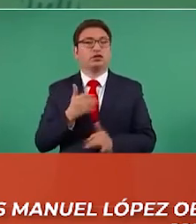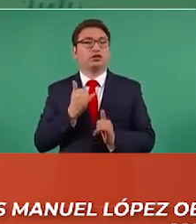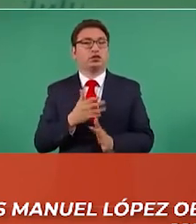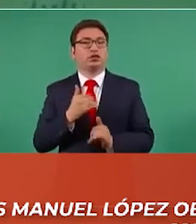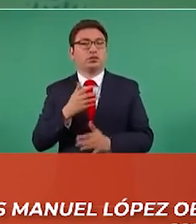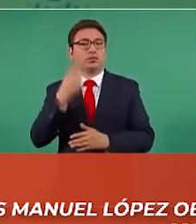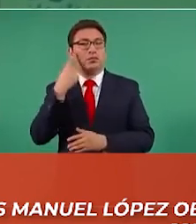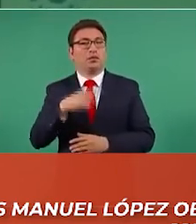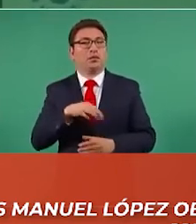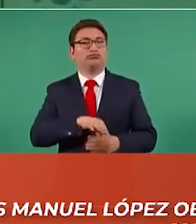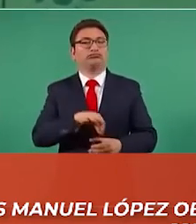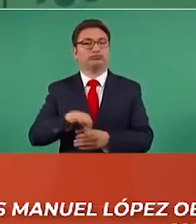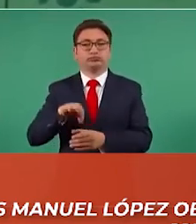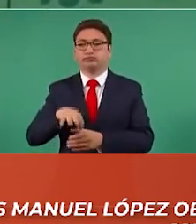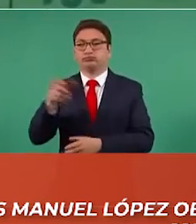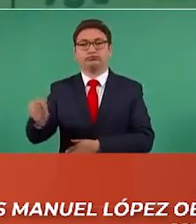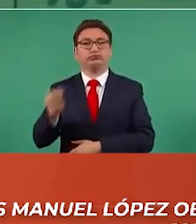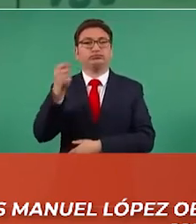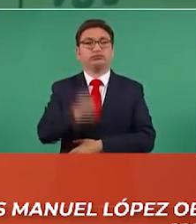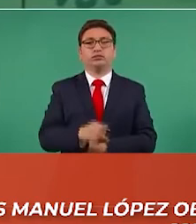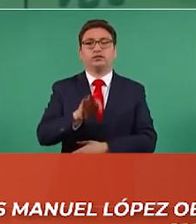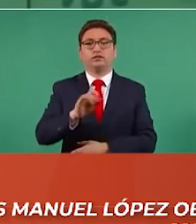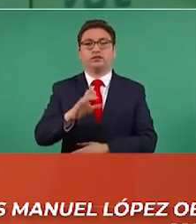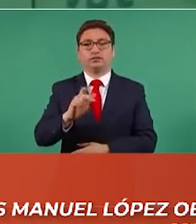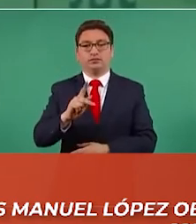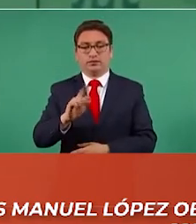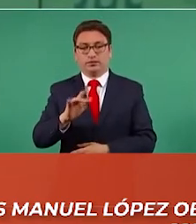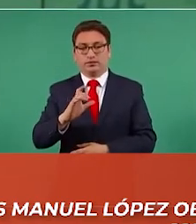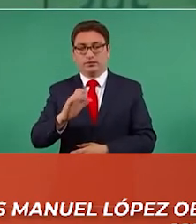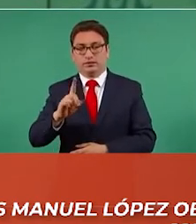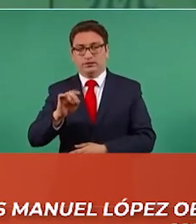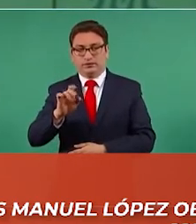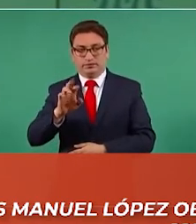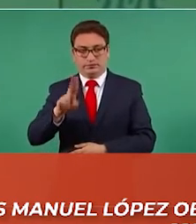imponer a Felipe Calderón.